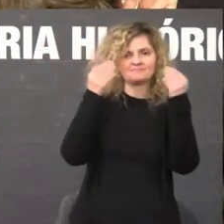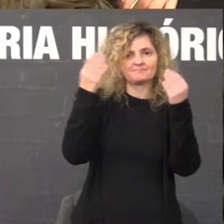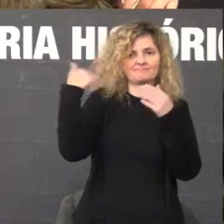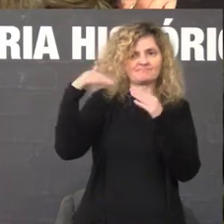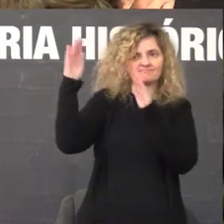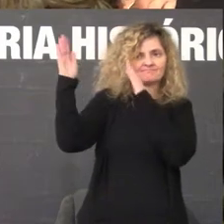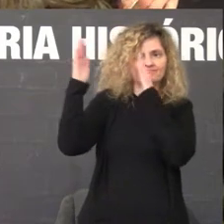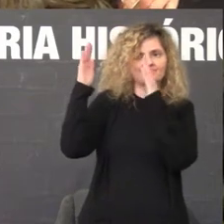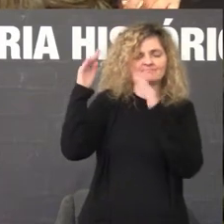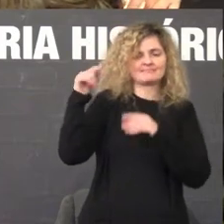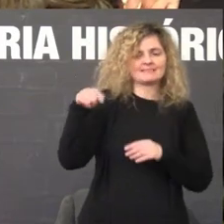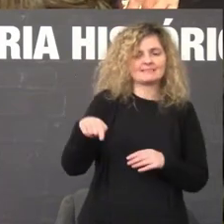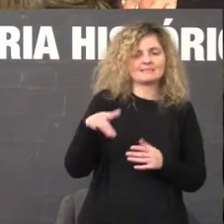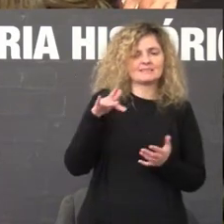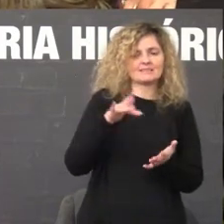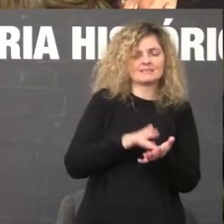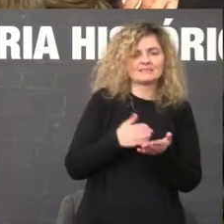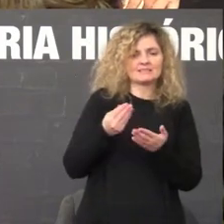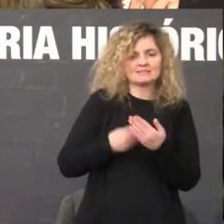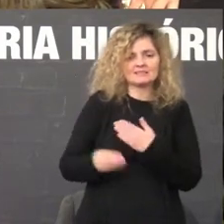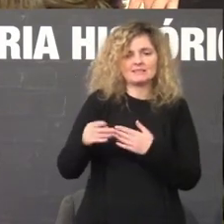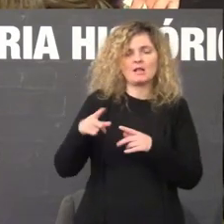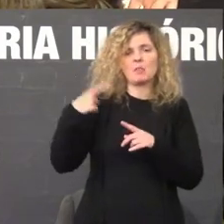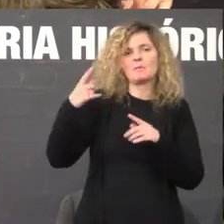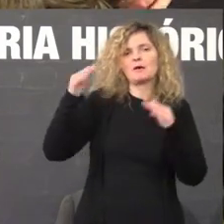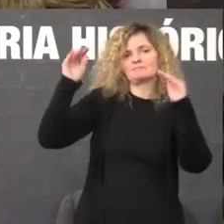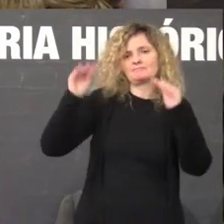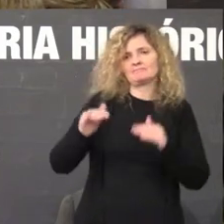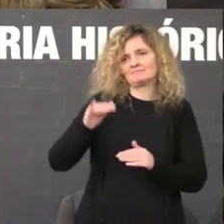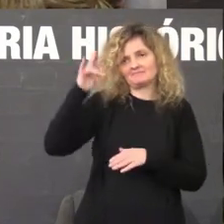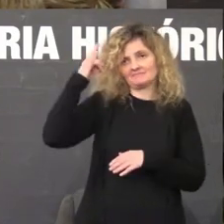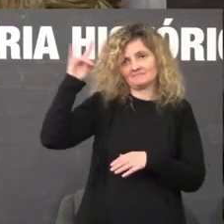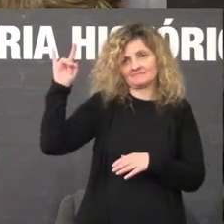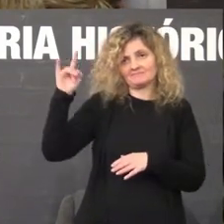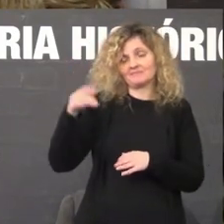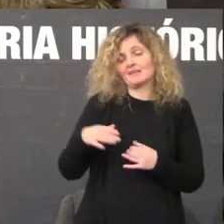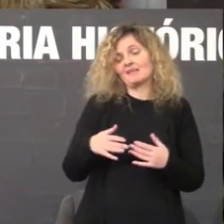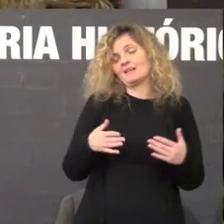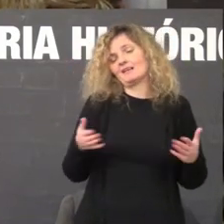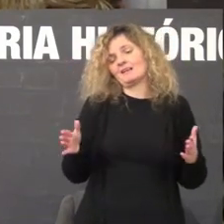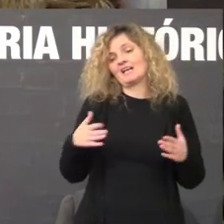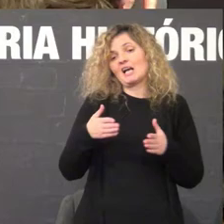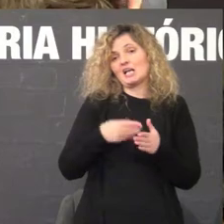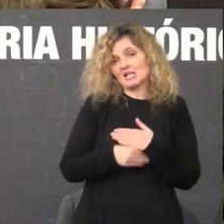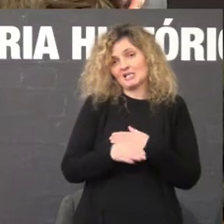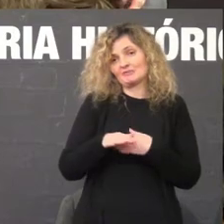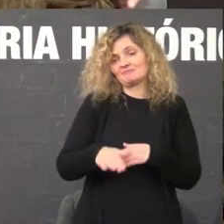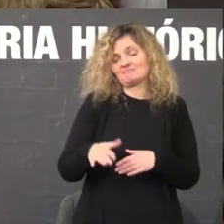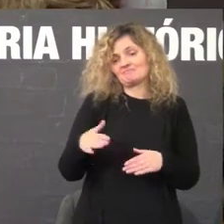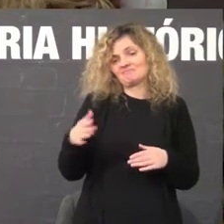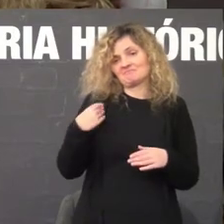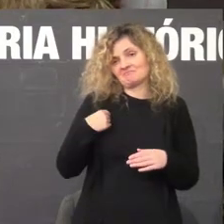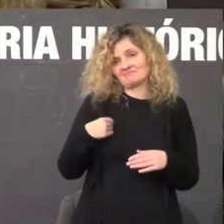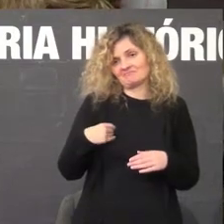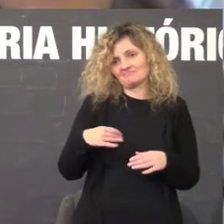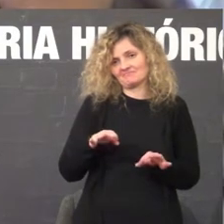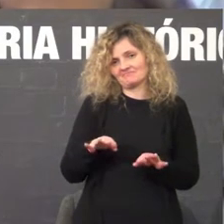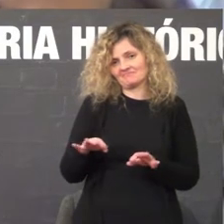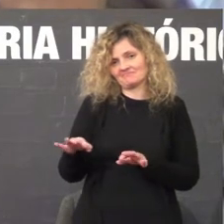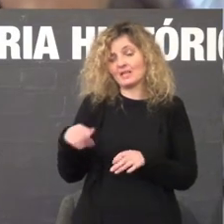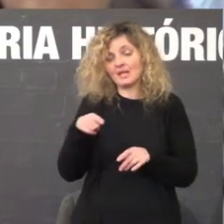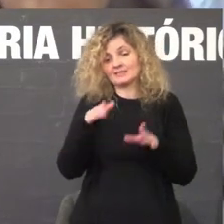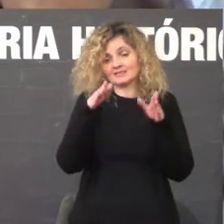¿no? Bueno, ya tendrá niños y ya se calmará. Bueno, tiene los niños y no. Esto está